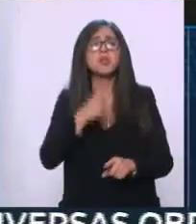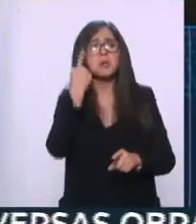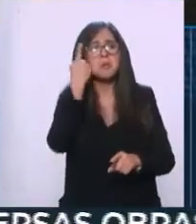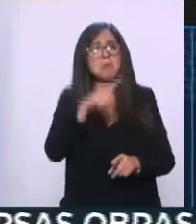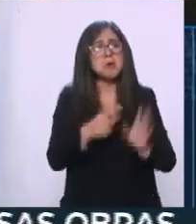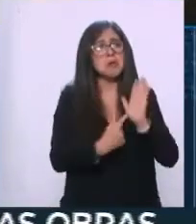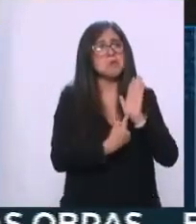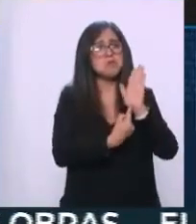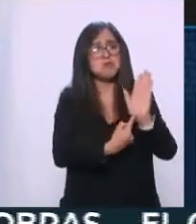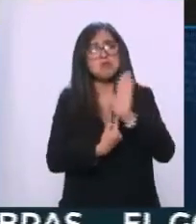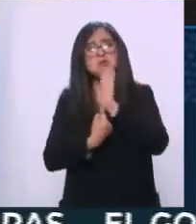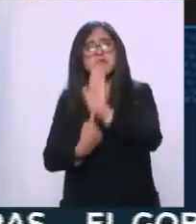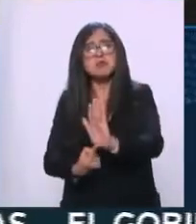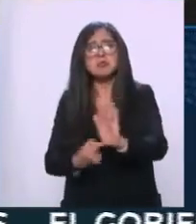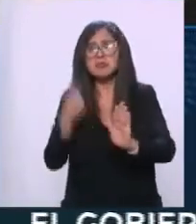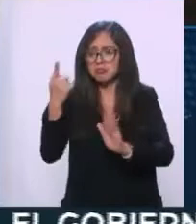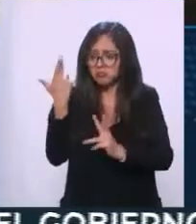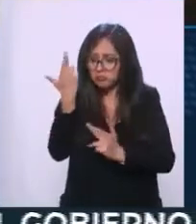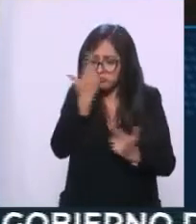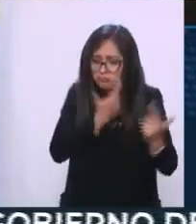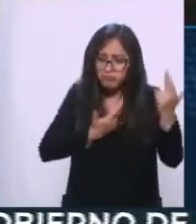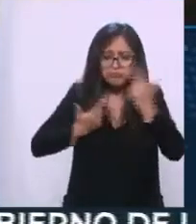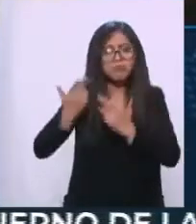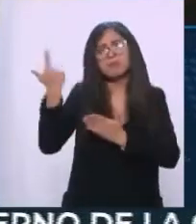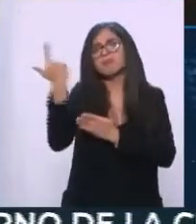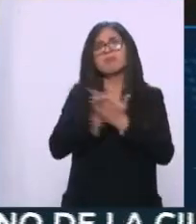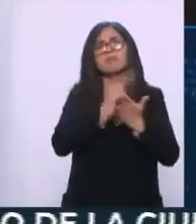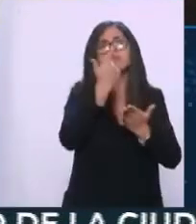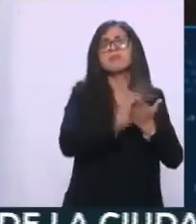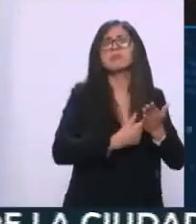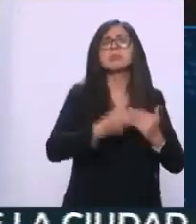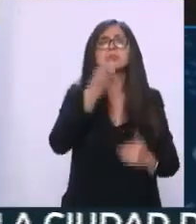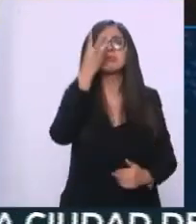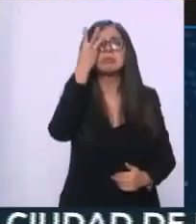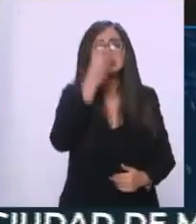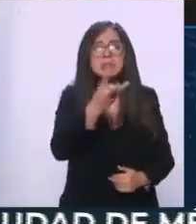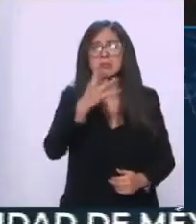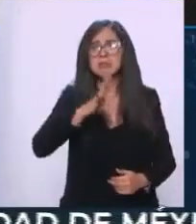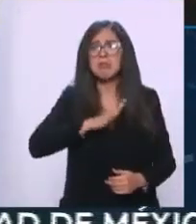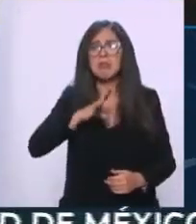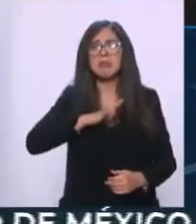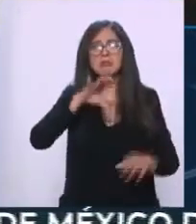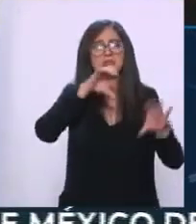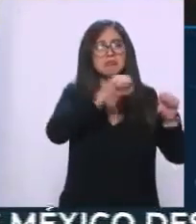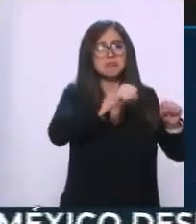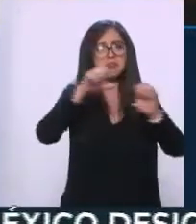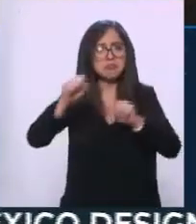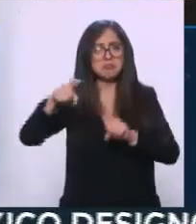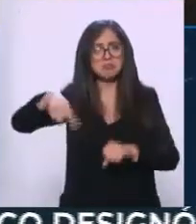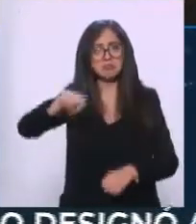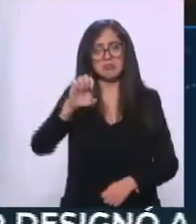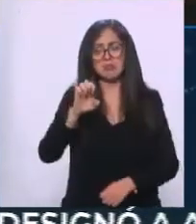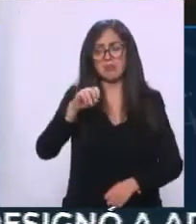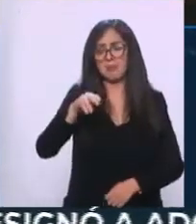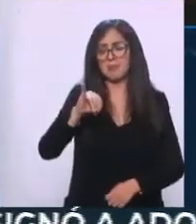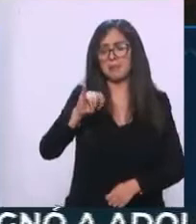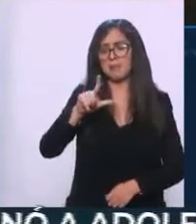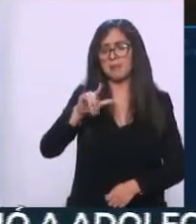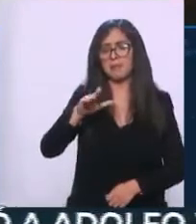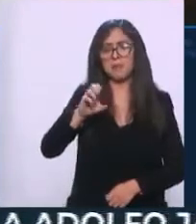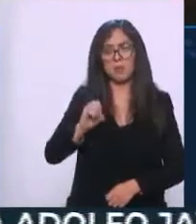las pruebas, para corroborar por lo menos los 3 delitos que se le están imputando a Emilio